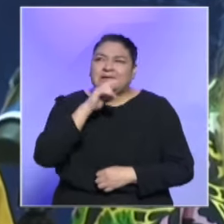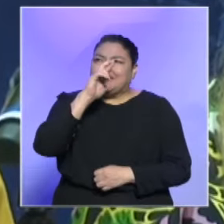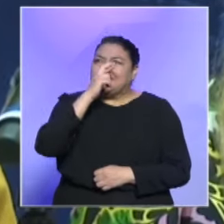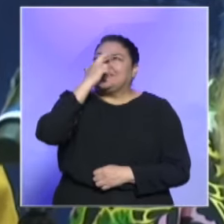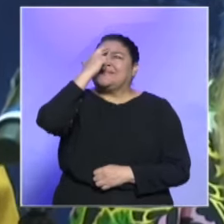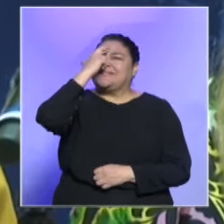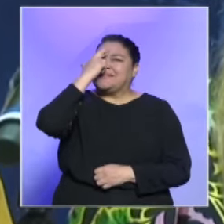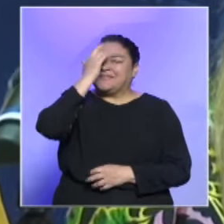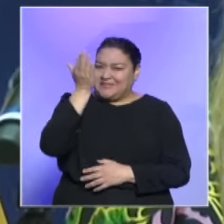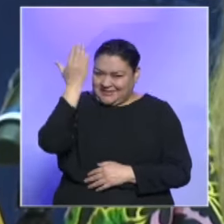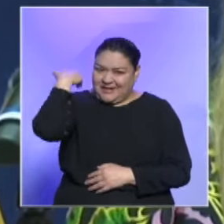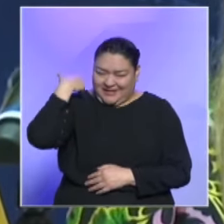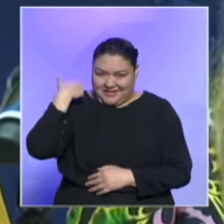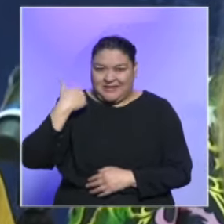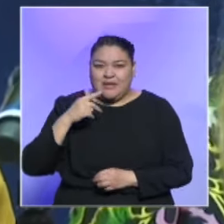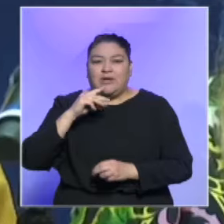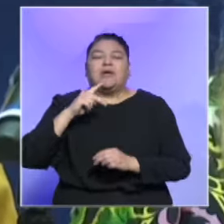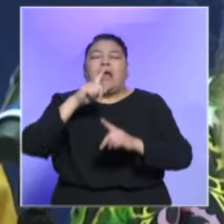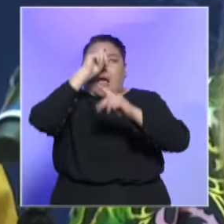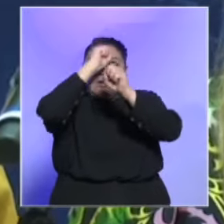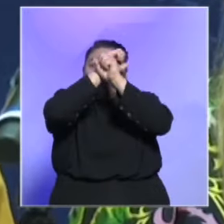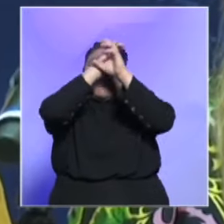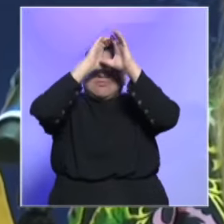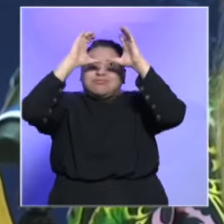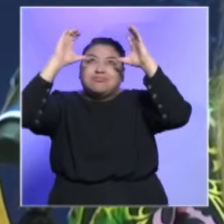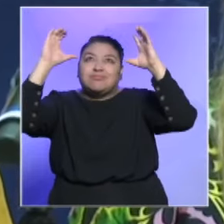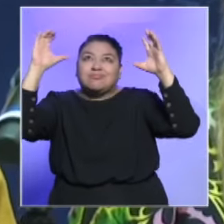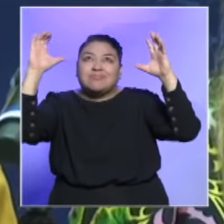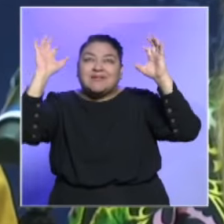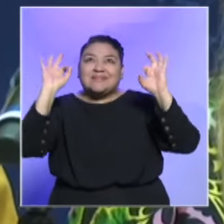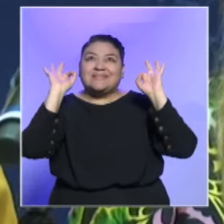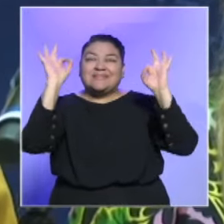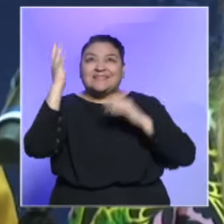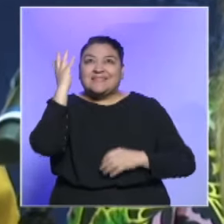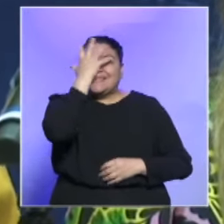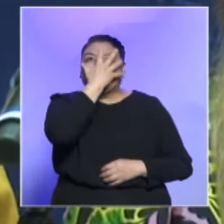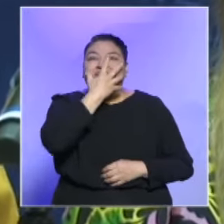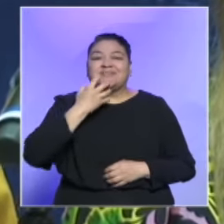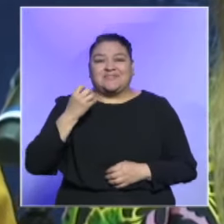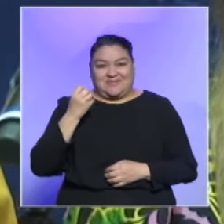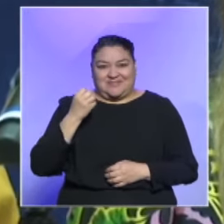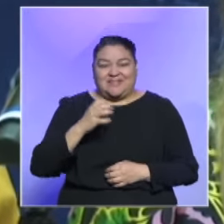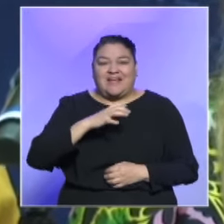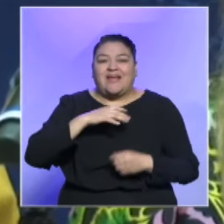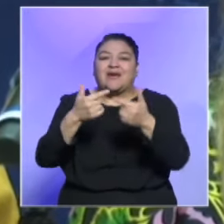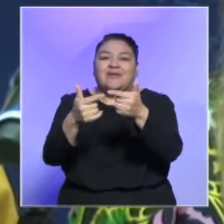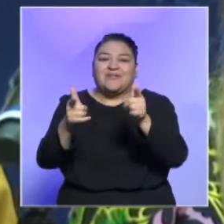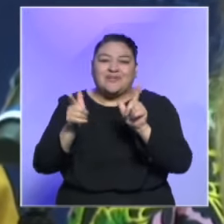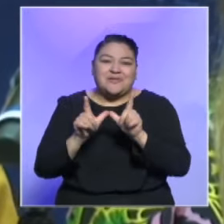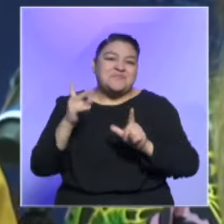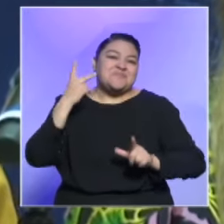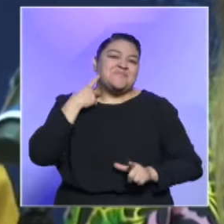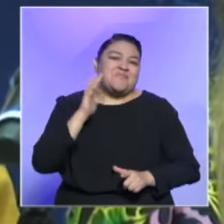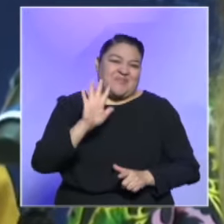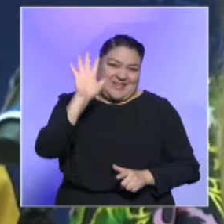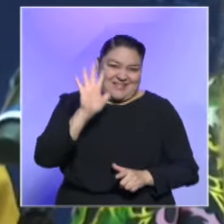esta idea. En el mundo ideal esto sería un protopartido, como bien dijo la consejera Humphrey. Pero